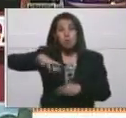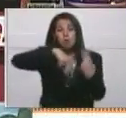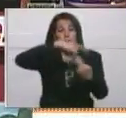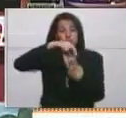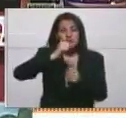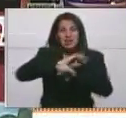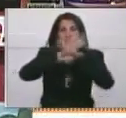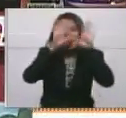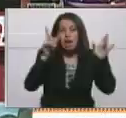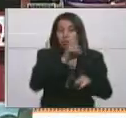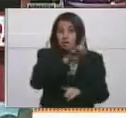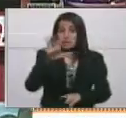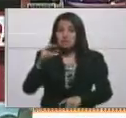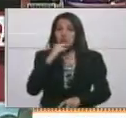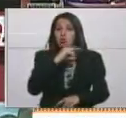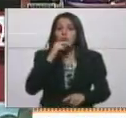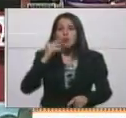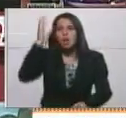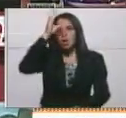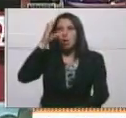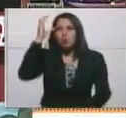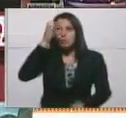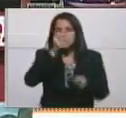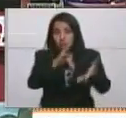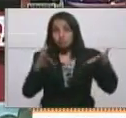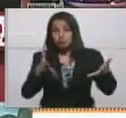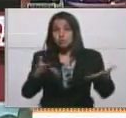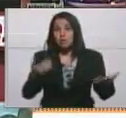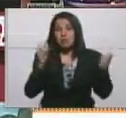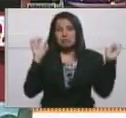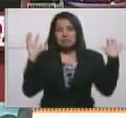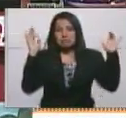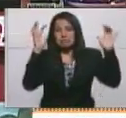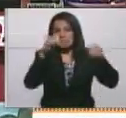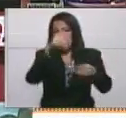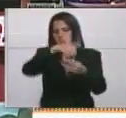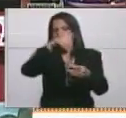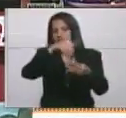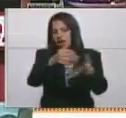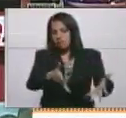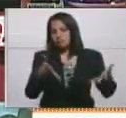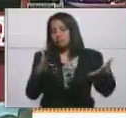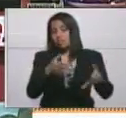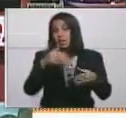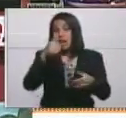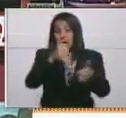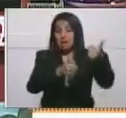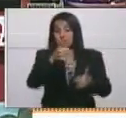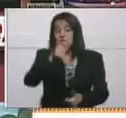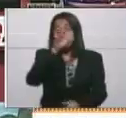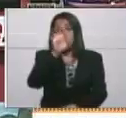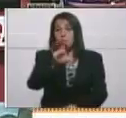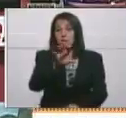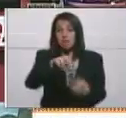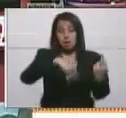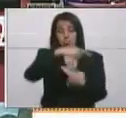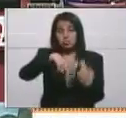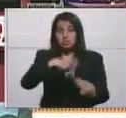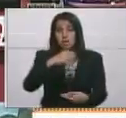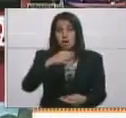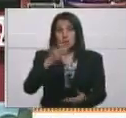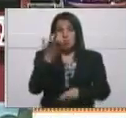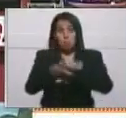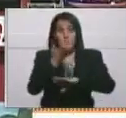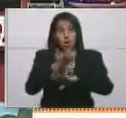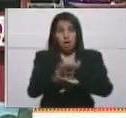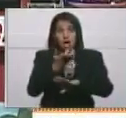octubre le hará caso a su conciencia y saldrá en masa a votar por los candidatos y los candidatos de la patria. En Monagas, por